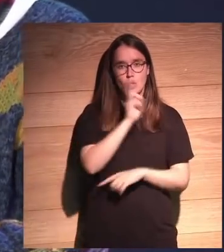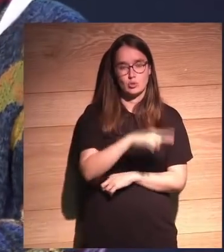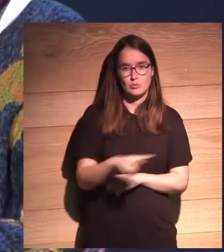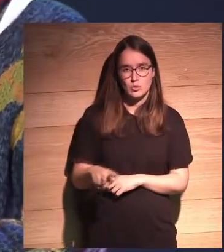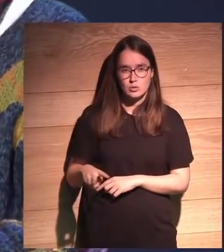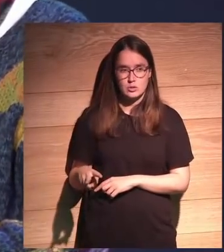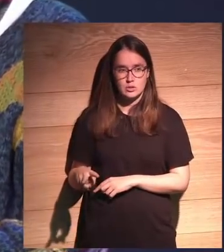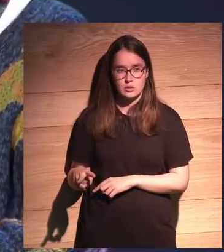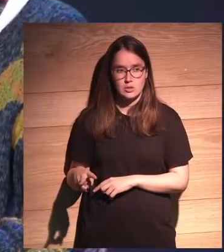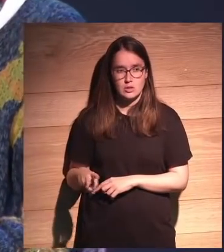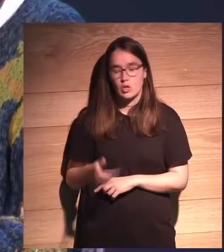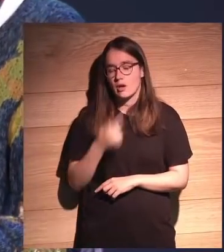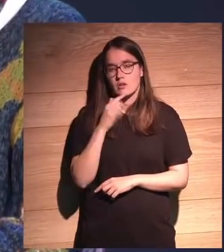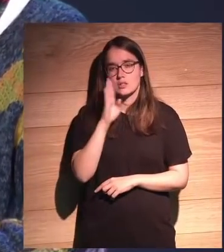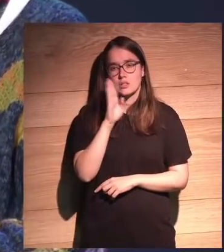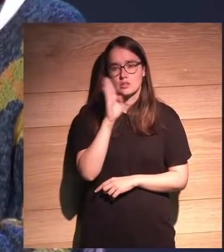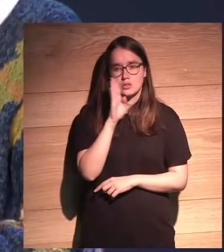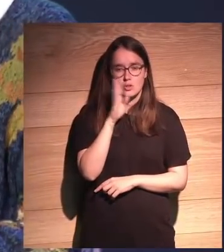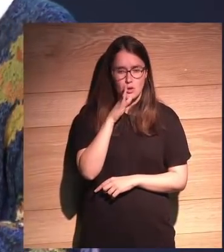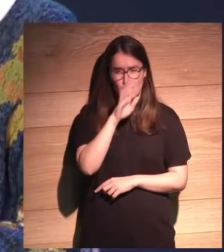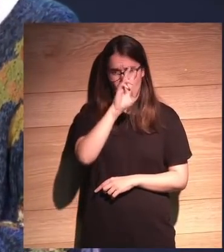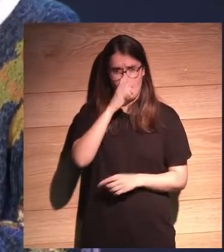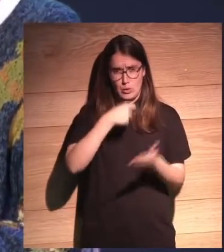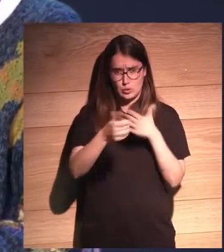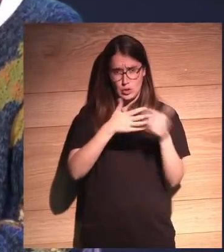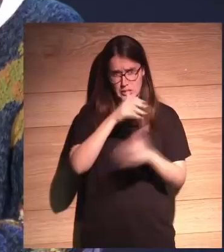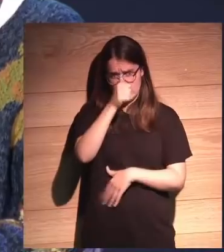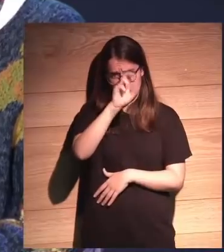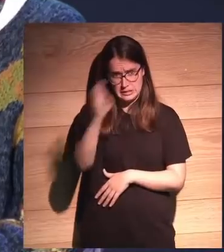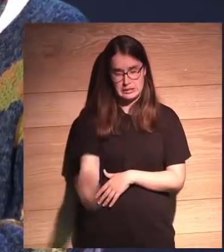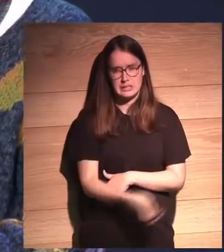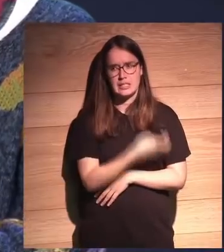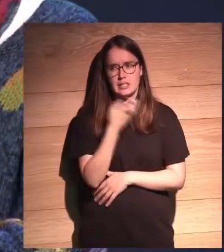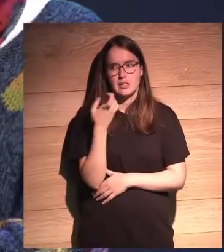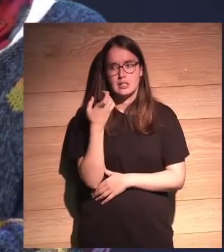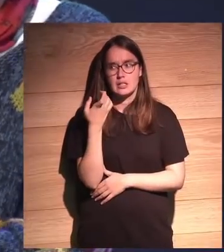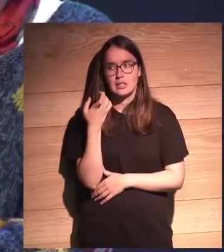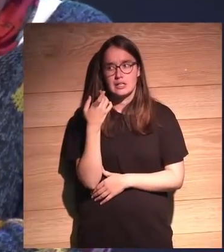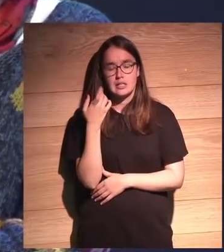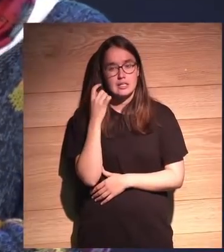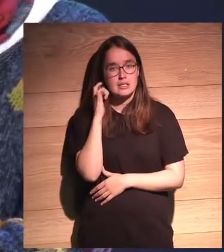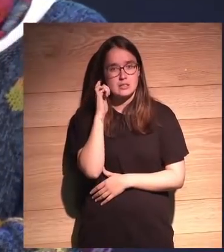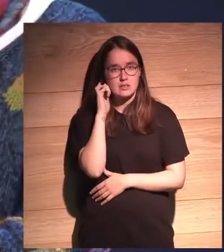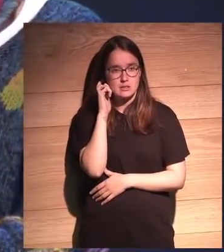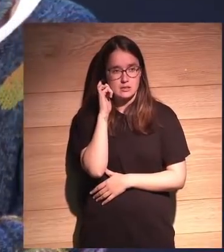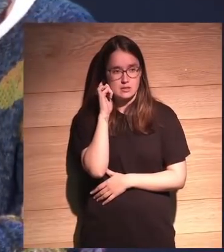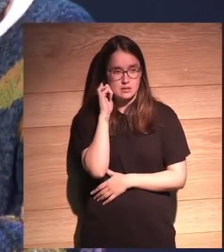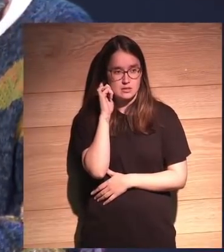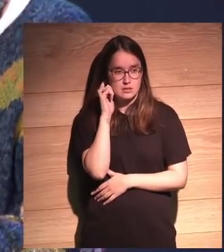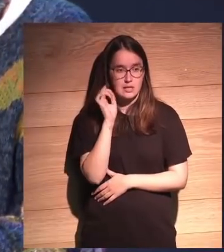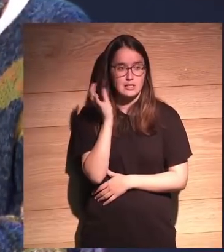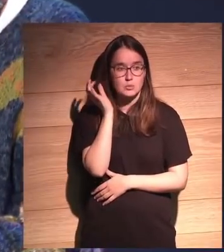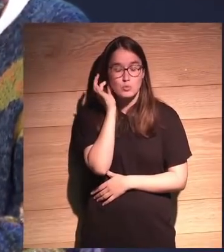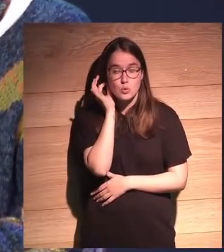museos, lo que has comentado con Frans Hals, etcétera, etcétera, sino aquellas mujeres e